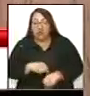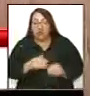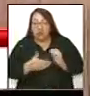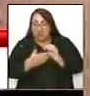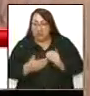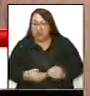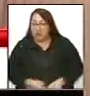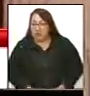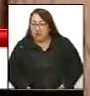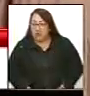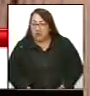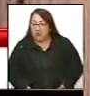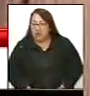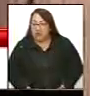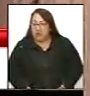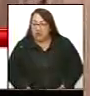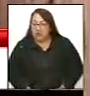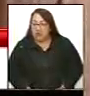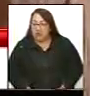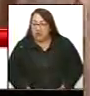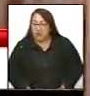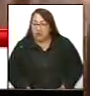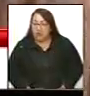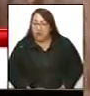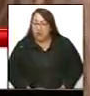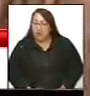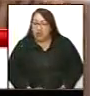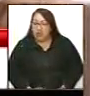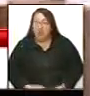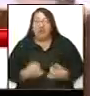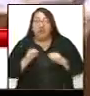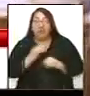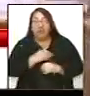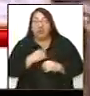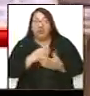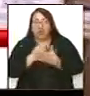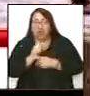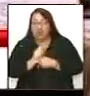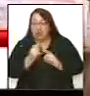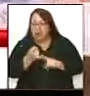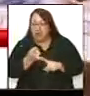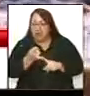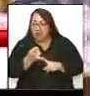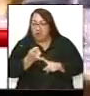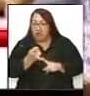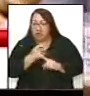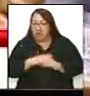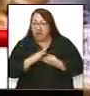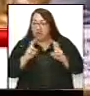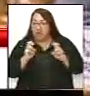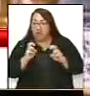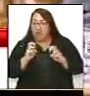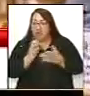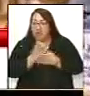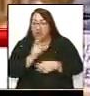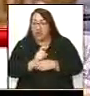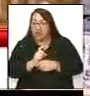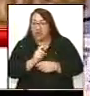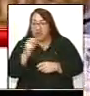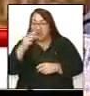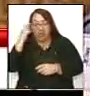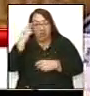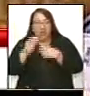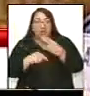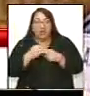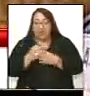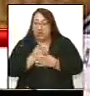presentando. El informe de la ministra de Educación tiene los siguientes puntos: estado situacional del sector educación, política